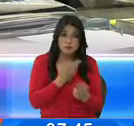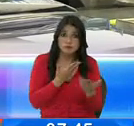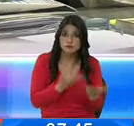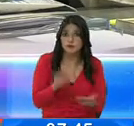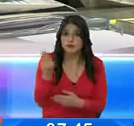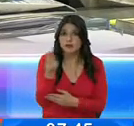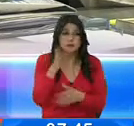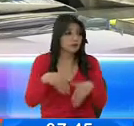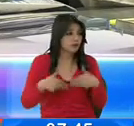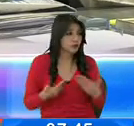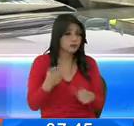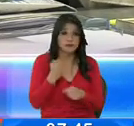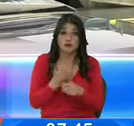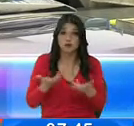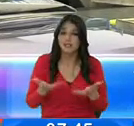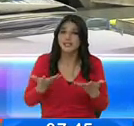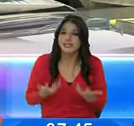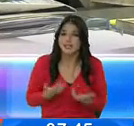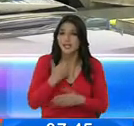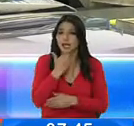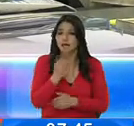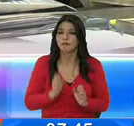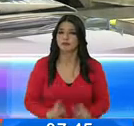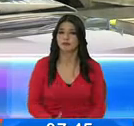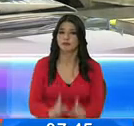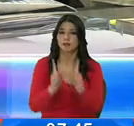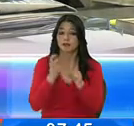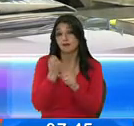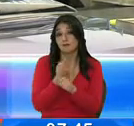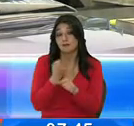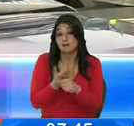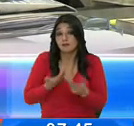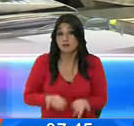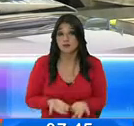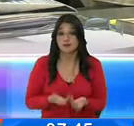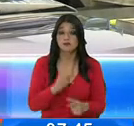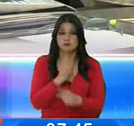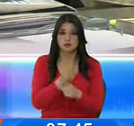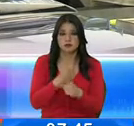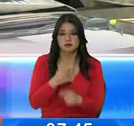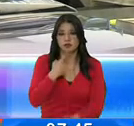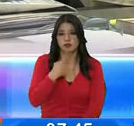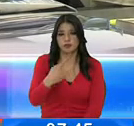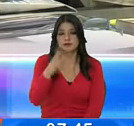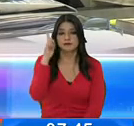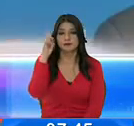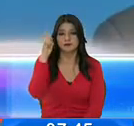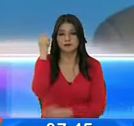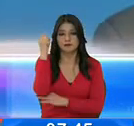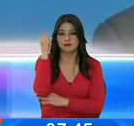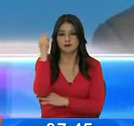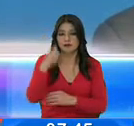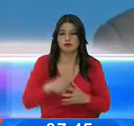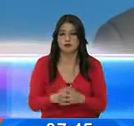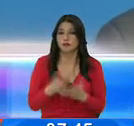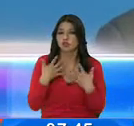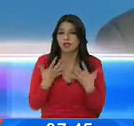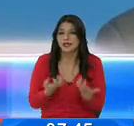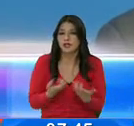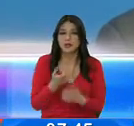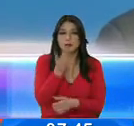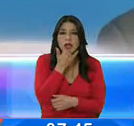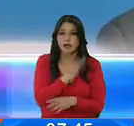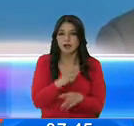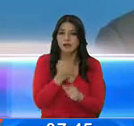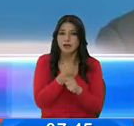juventud a esos jóvenes que quieren tener alguna oportunidad y frente a ello les digo a los líderes sindicales no queremos precarizar nada